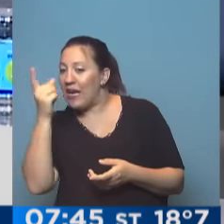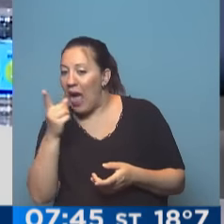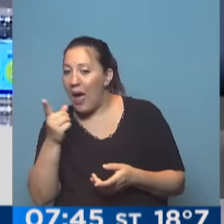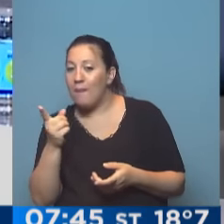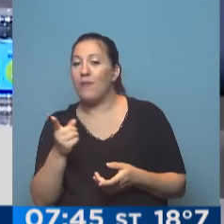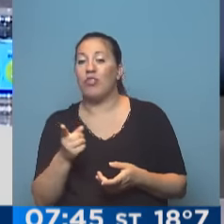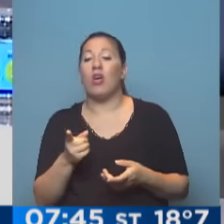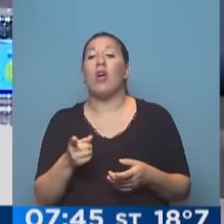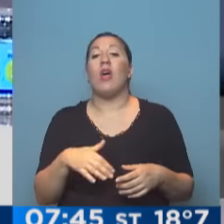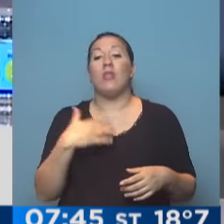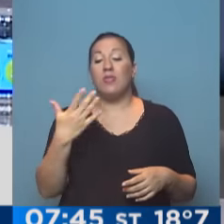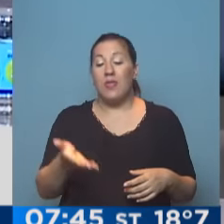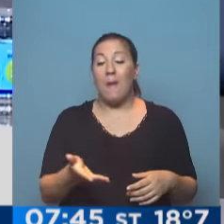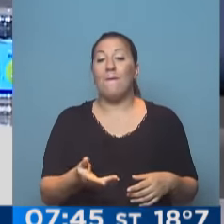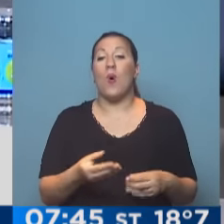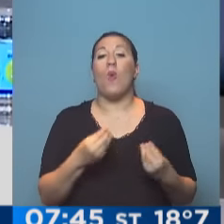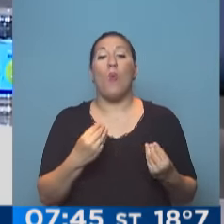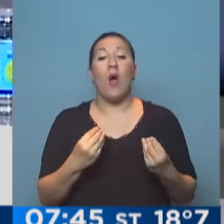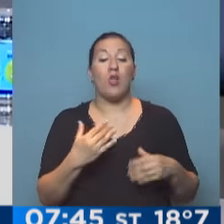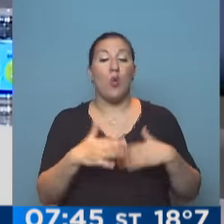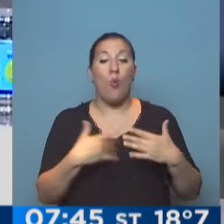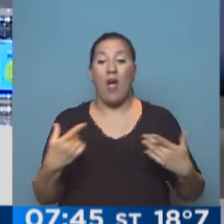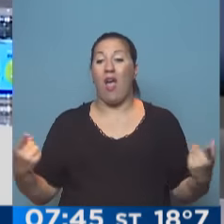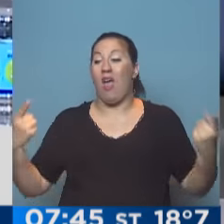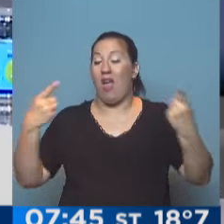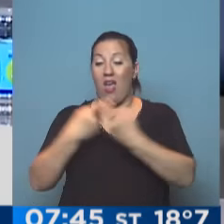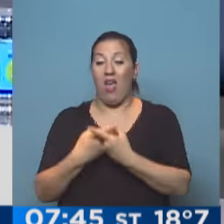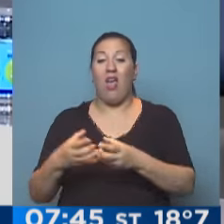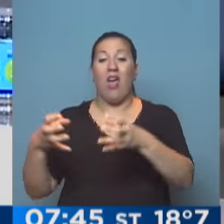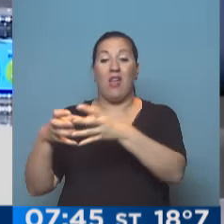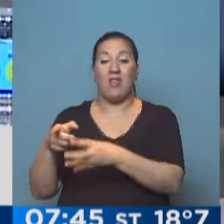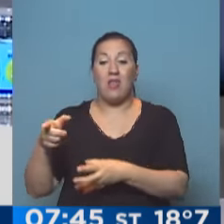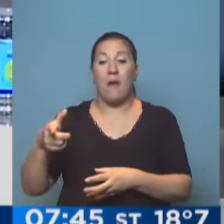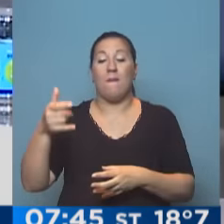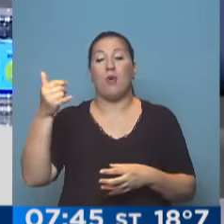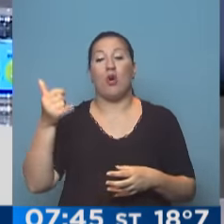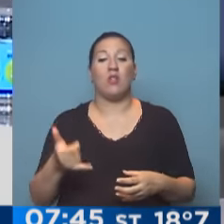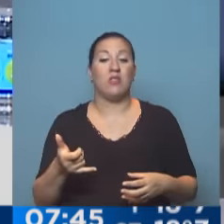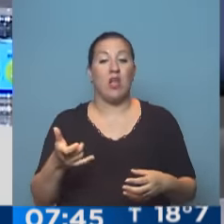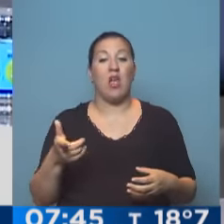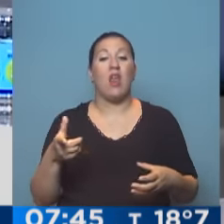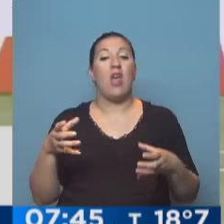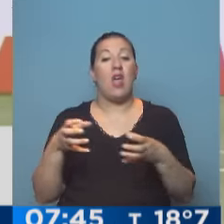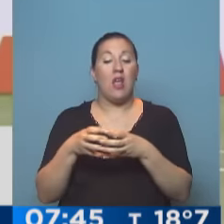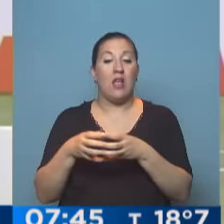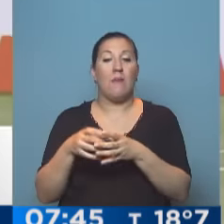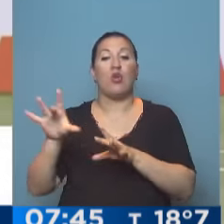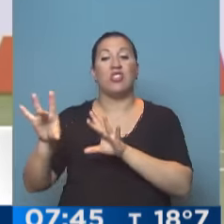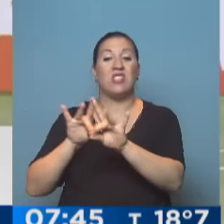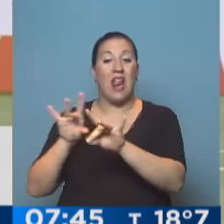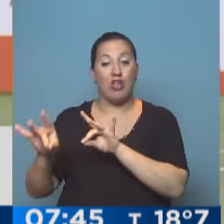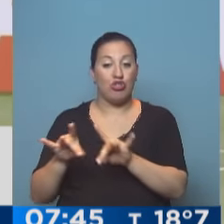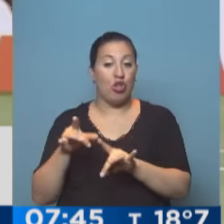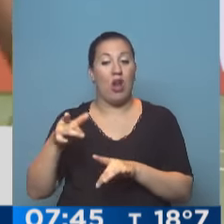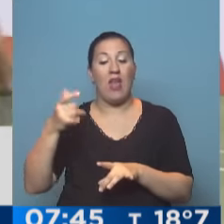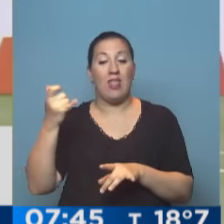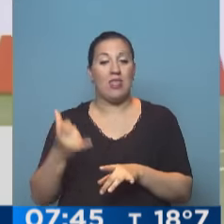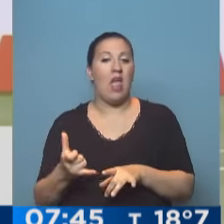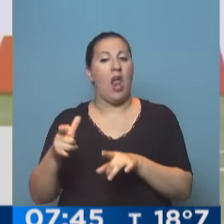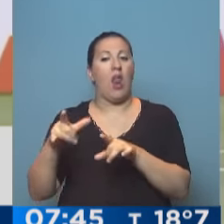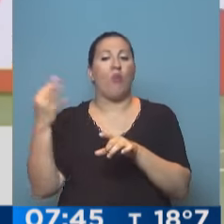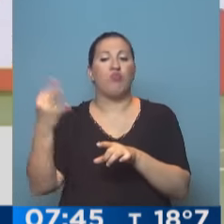Y después, evidentemente, cuando vos jugás contra equipos que tienen, yo insisto con esto de equipo, con selecciones que tienen este nivel